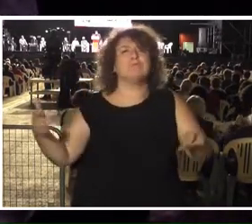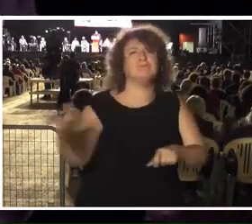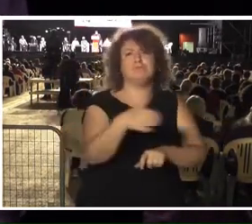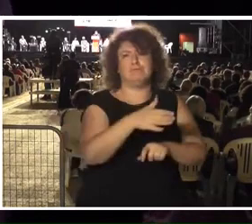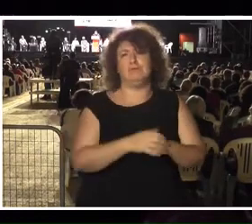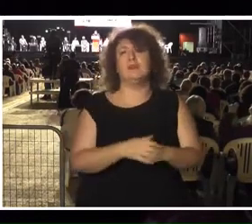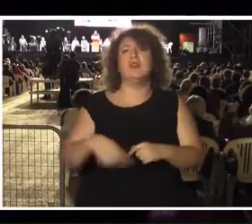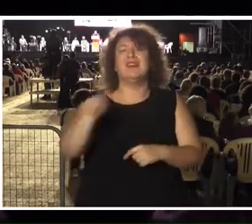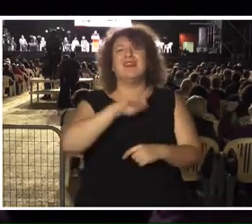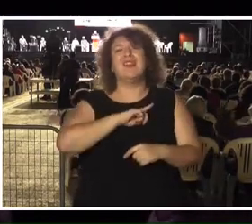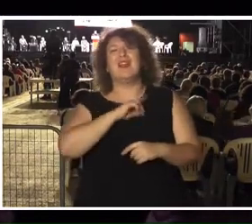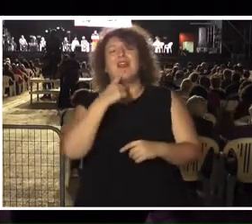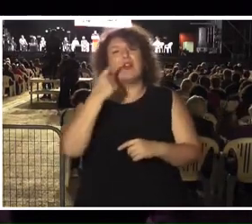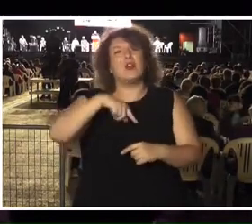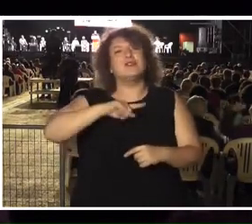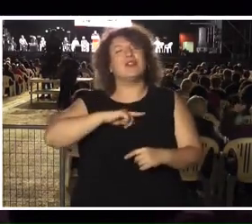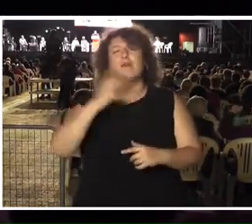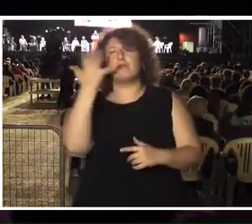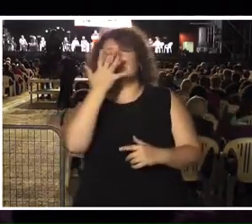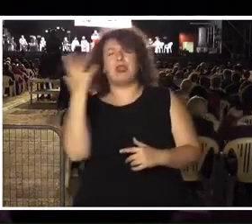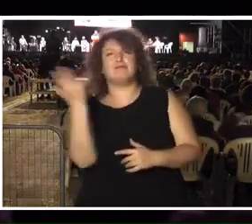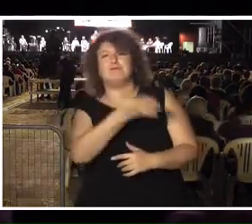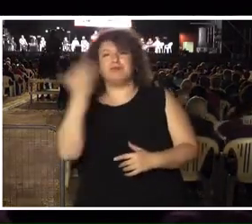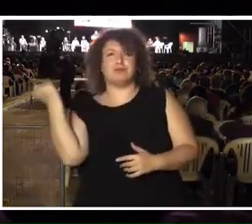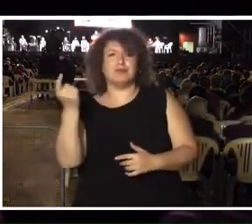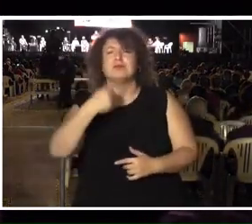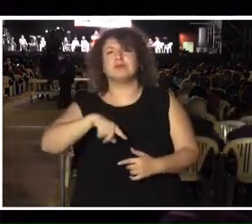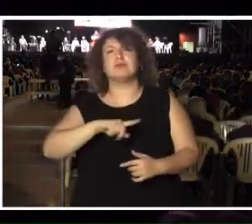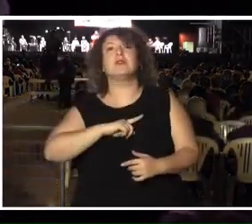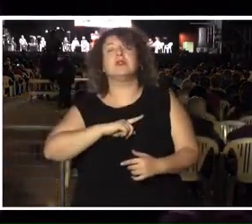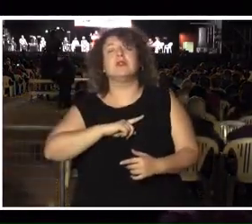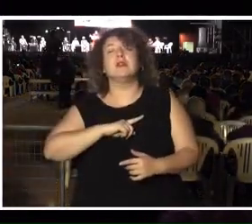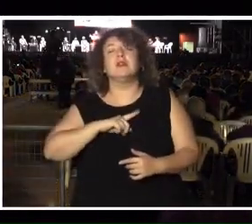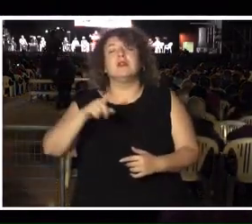audacia y el descaro son más necesarios que nunca. El Partido Comunista está